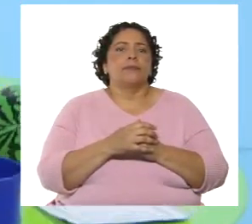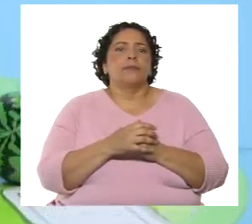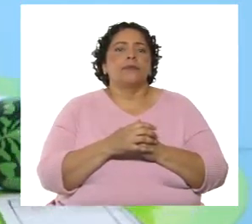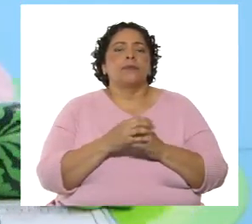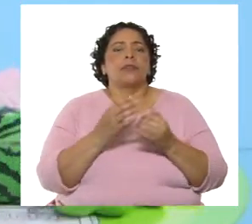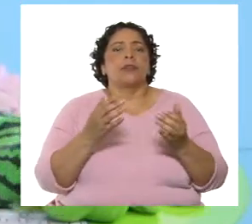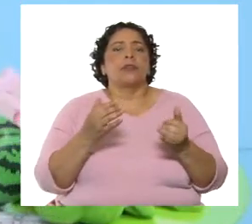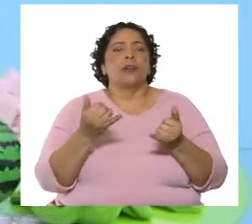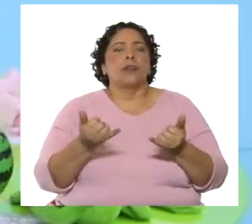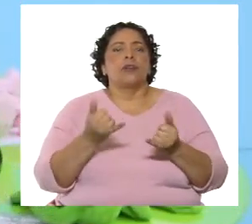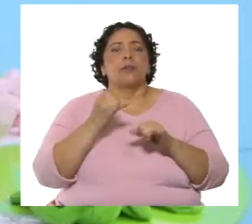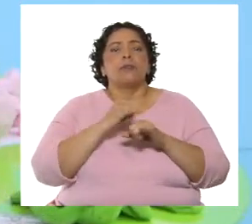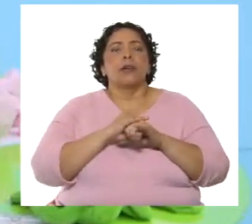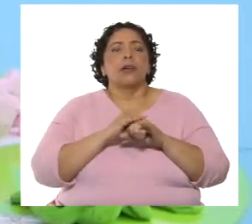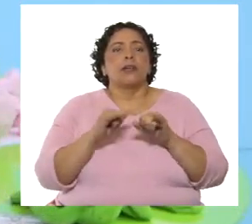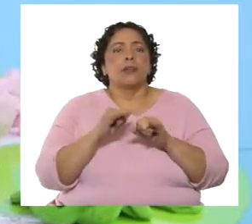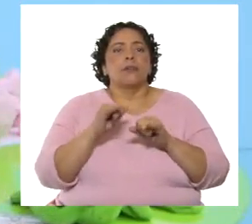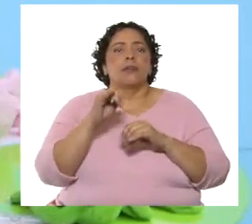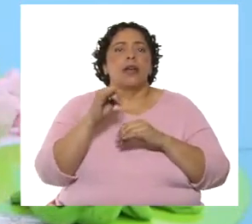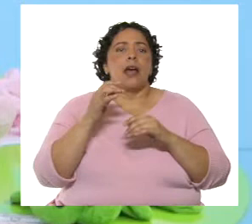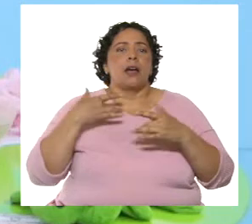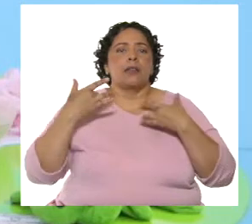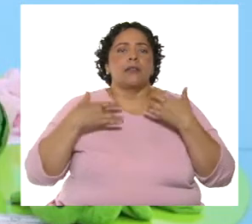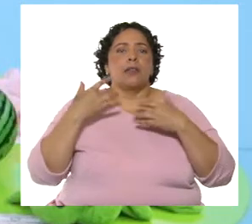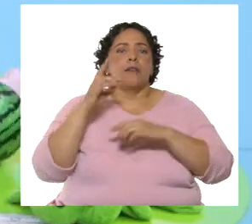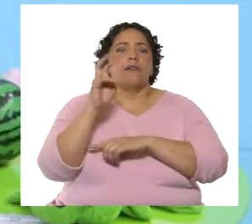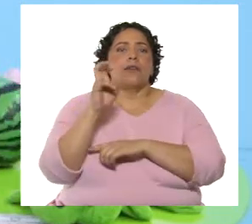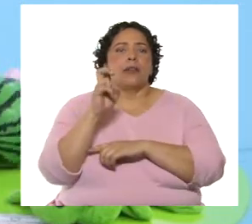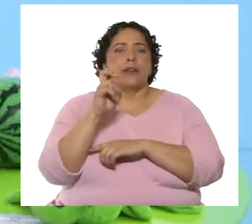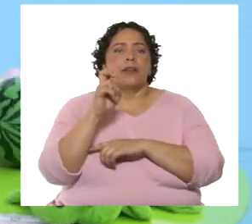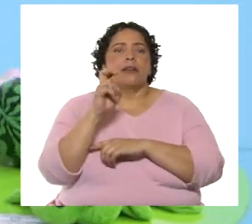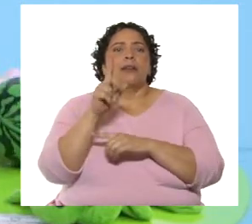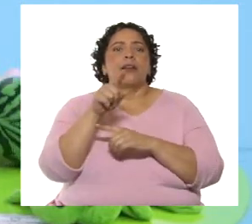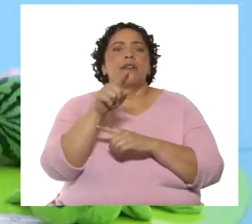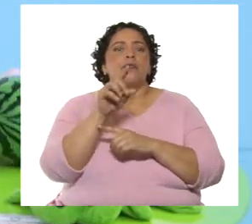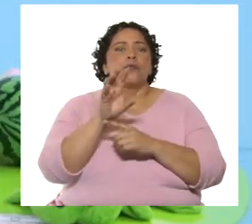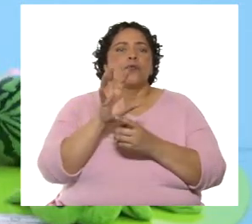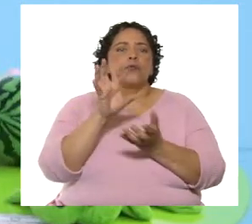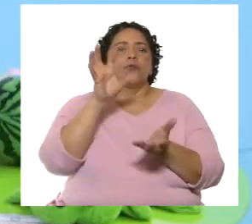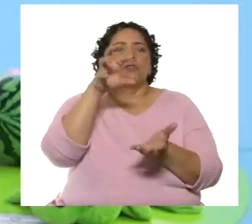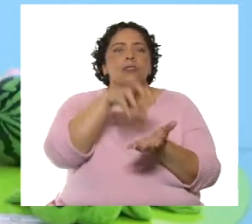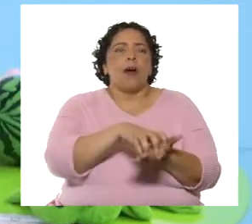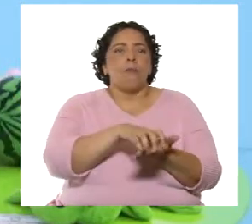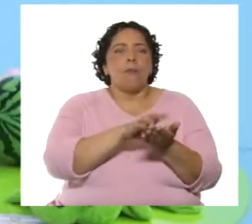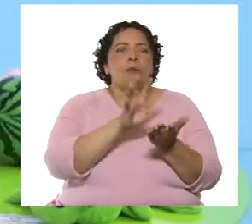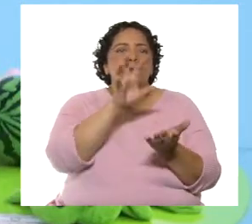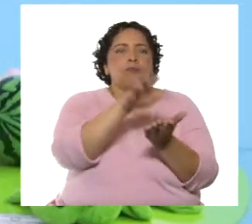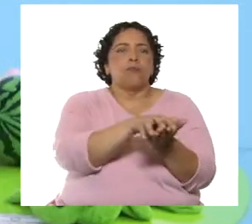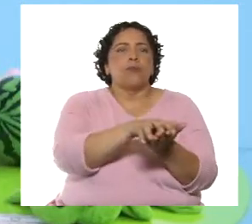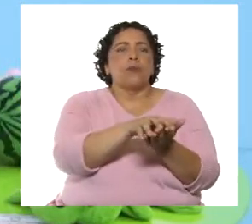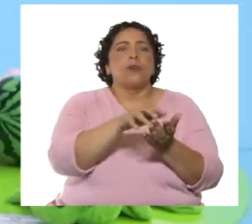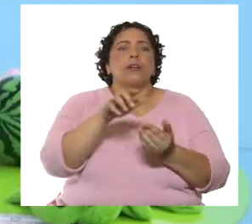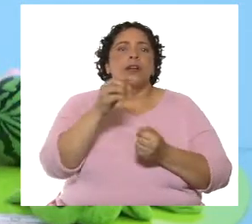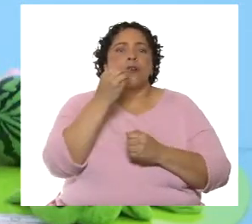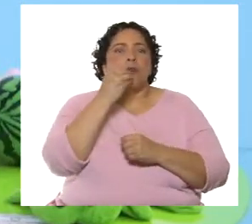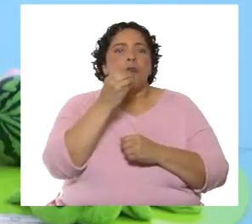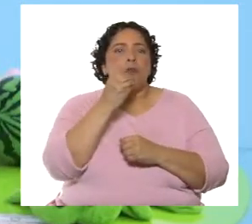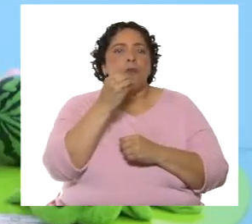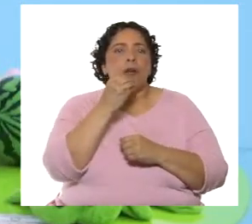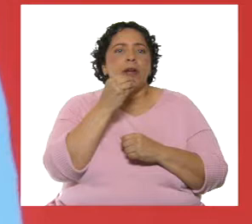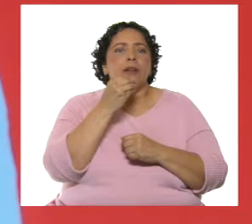Para culminar las actividades del día viernes, tenemos por aquí la rana, donde es la rana que come